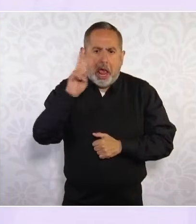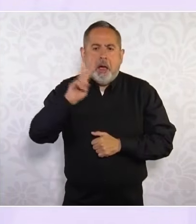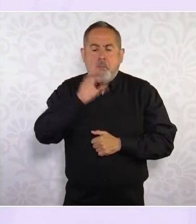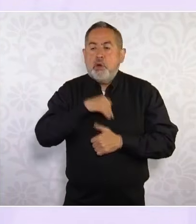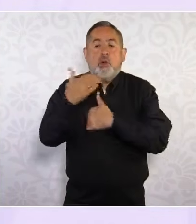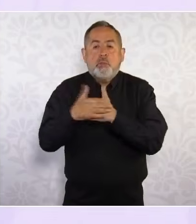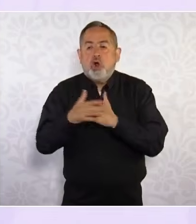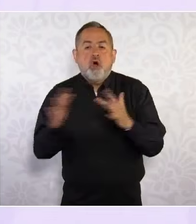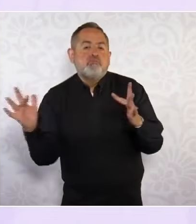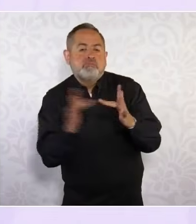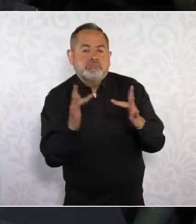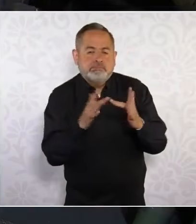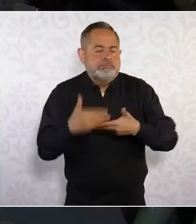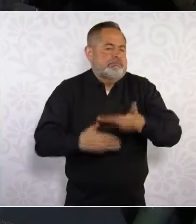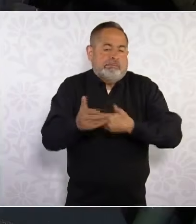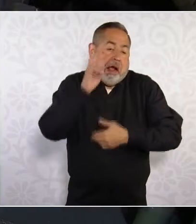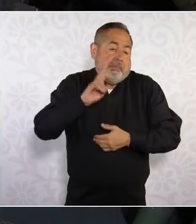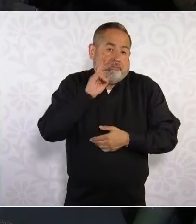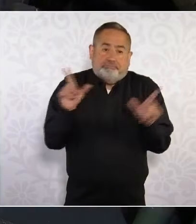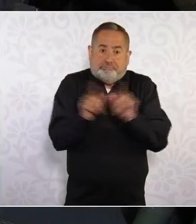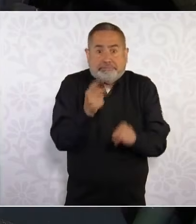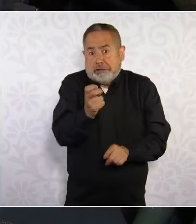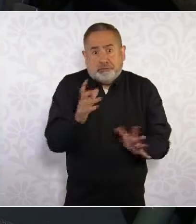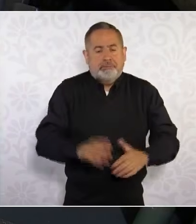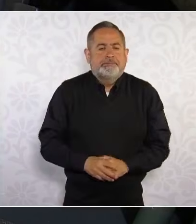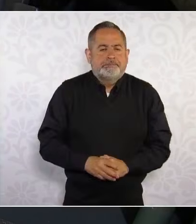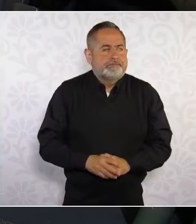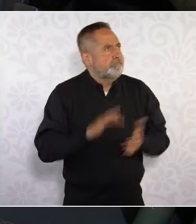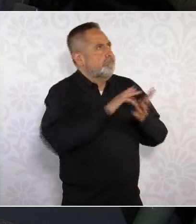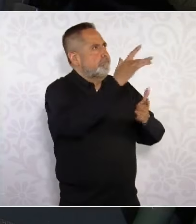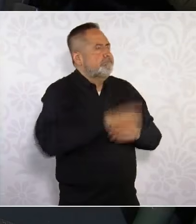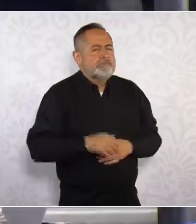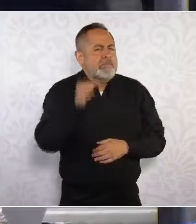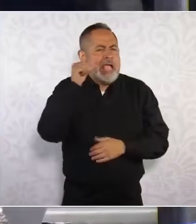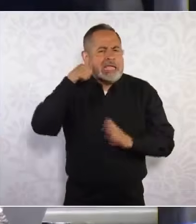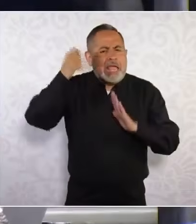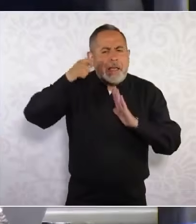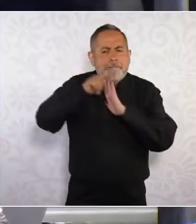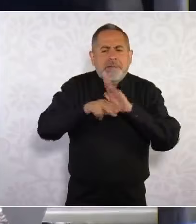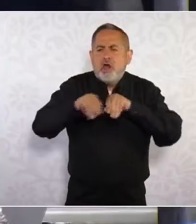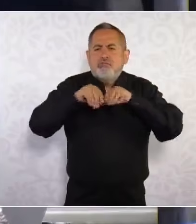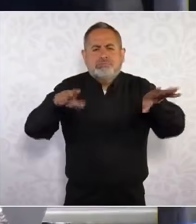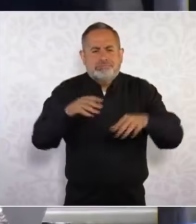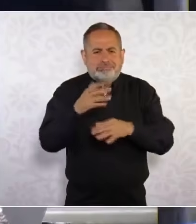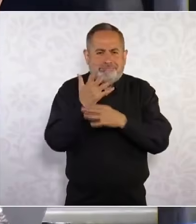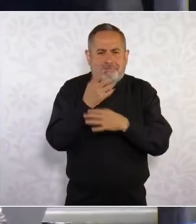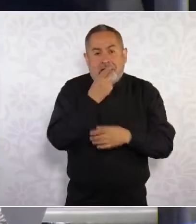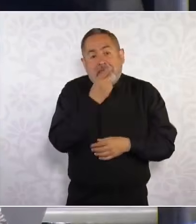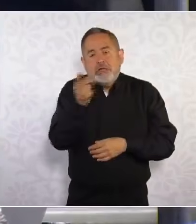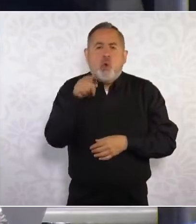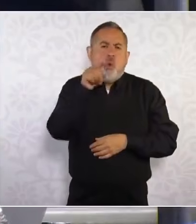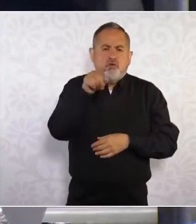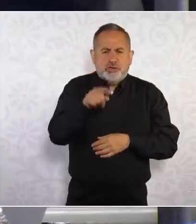contacto pronto con nosotros. Gracias, presidenta. El día de ayer se viralizó un video en donde usted platica, o algunos dicen